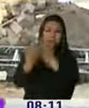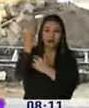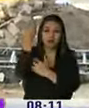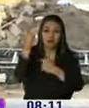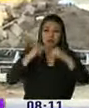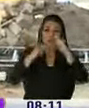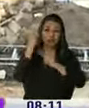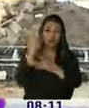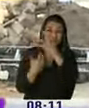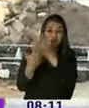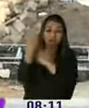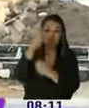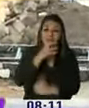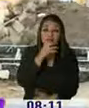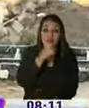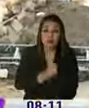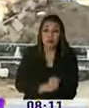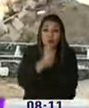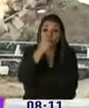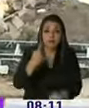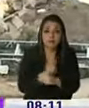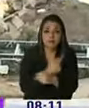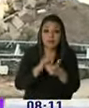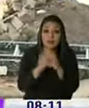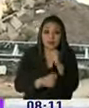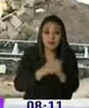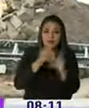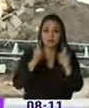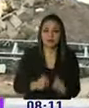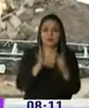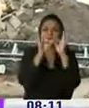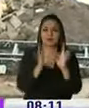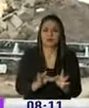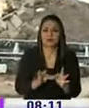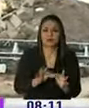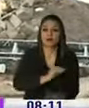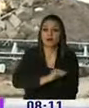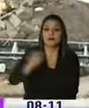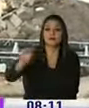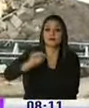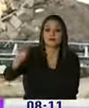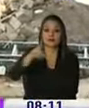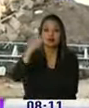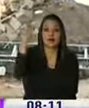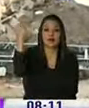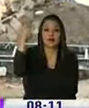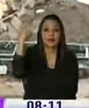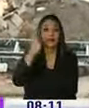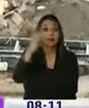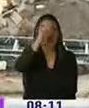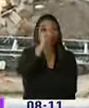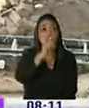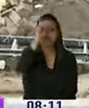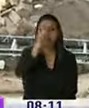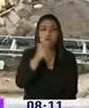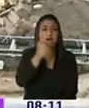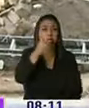construcción mixta, al menos una vez al año hay que darle mantenimiento. Reportar inmediatamente a la alcaldía si ve fisuras,